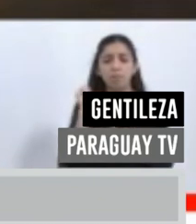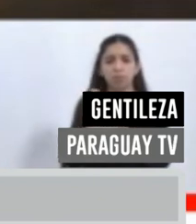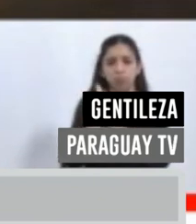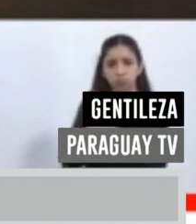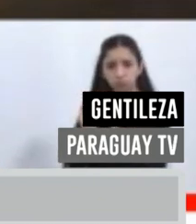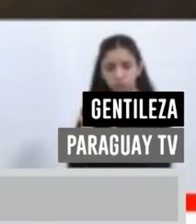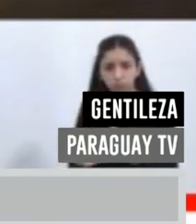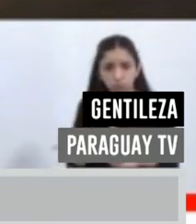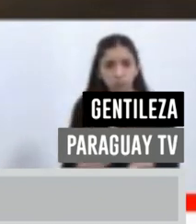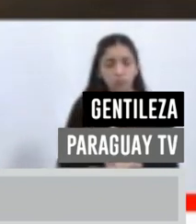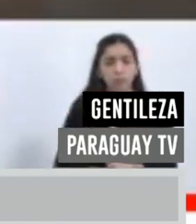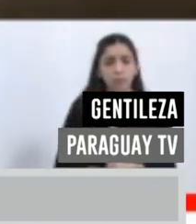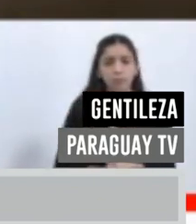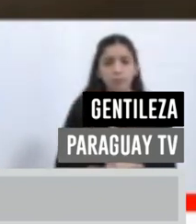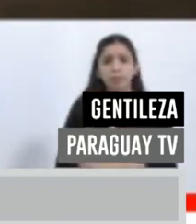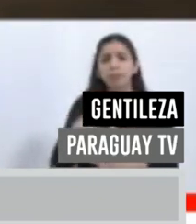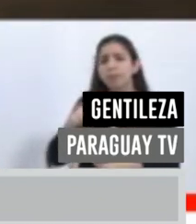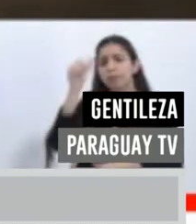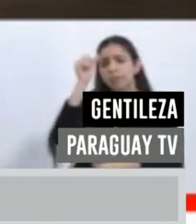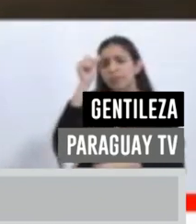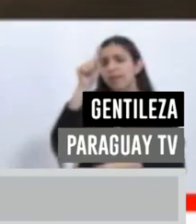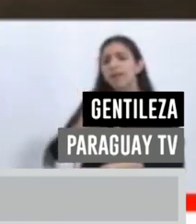su protagonismo